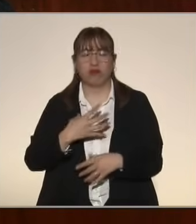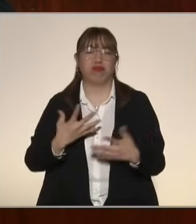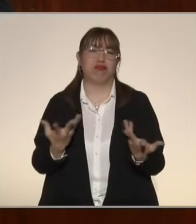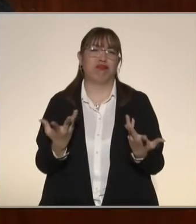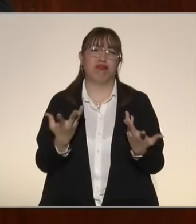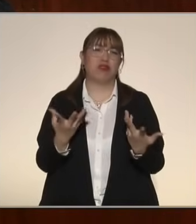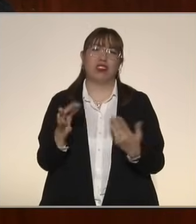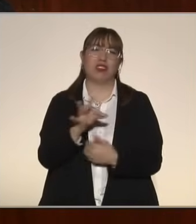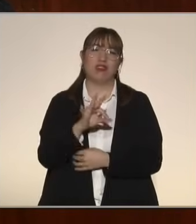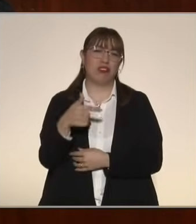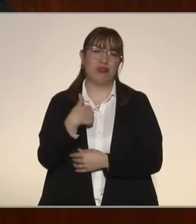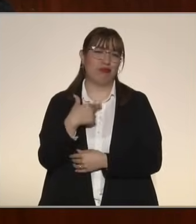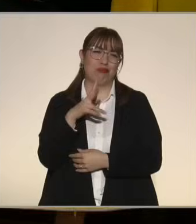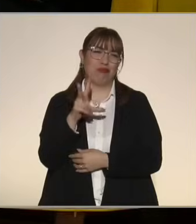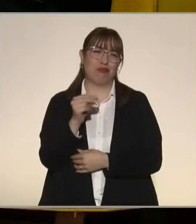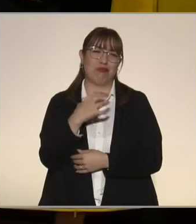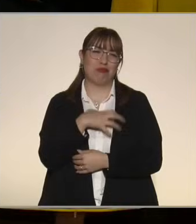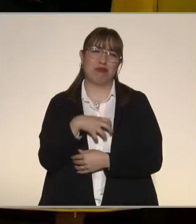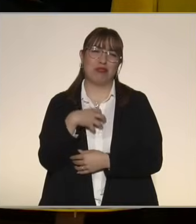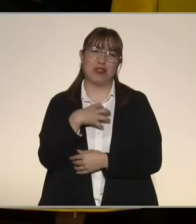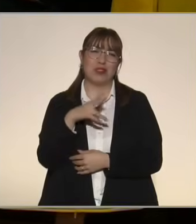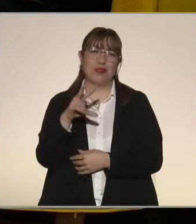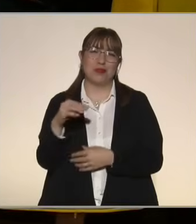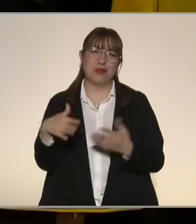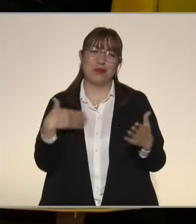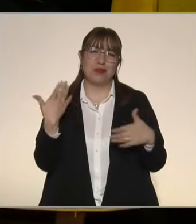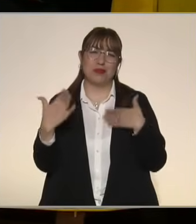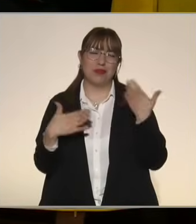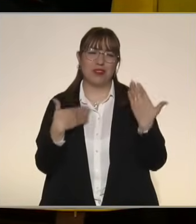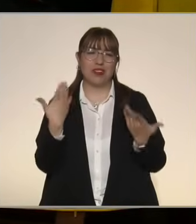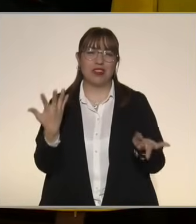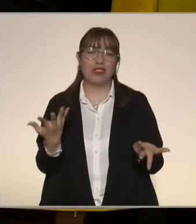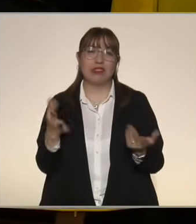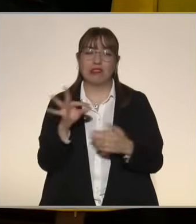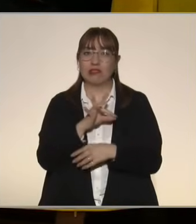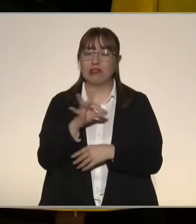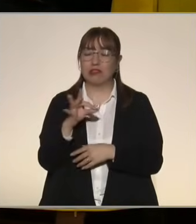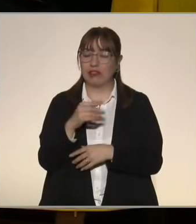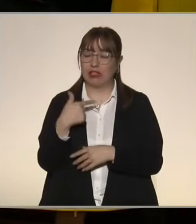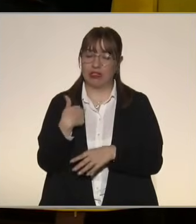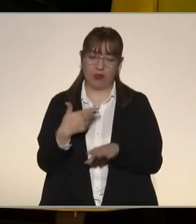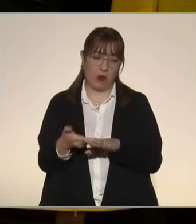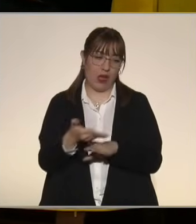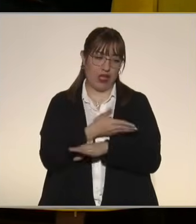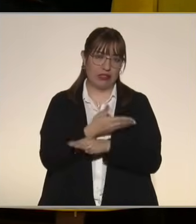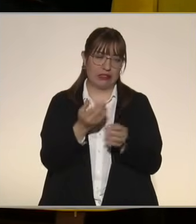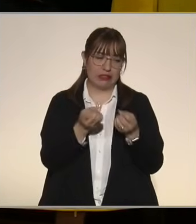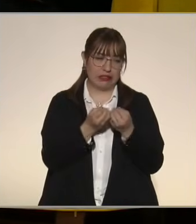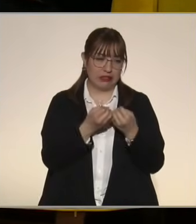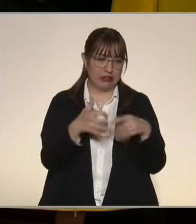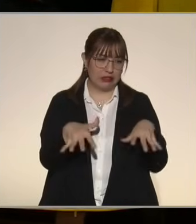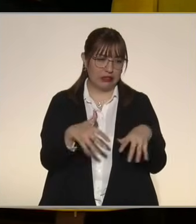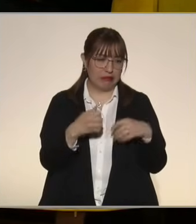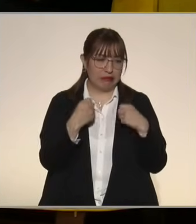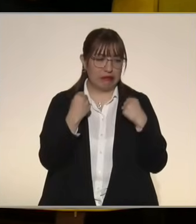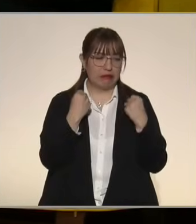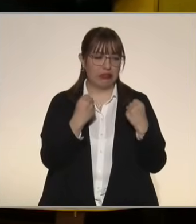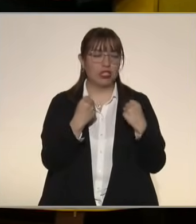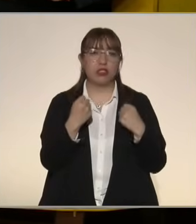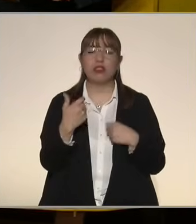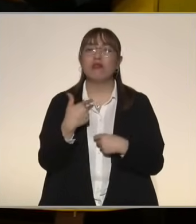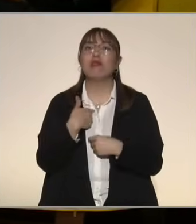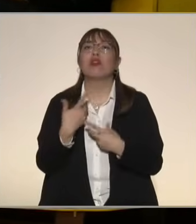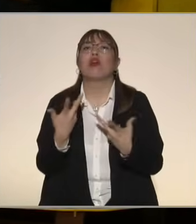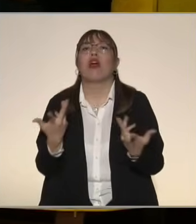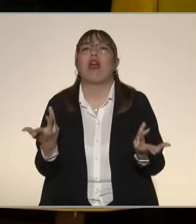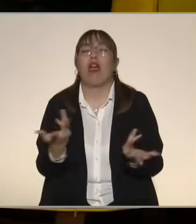no estás en ese estado, cuando tú no te encuentras ahí, cuando tal vez tienes una pérdida fuertísima con esa exigencia? ¿Qué hago yo como persona si